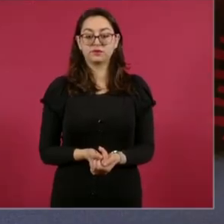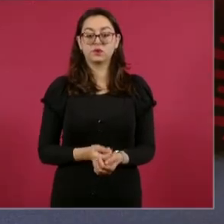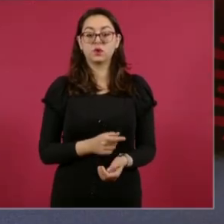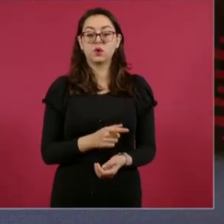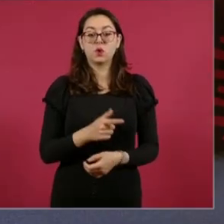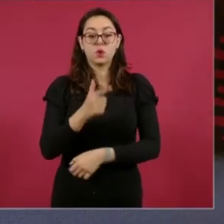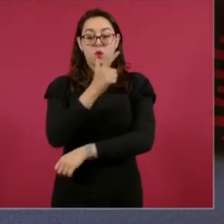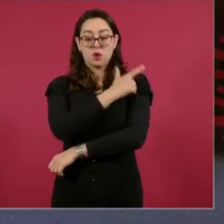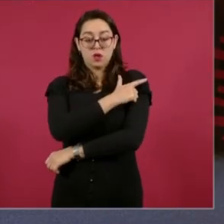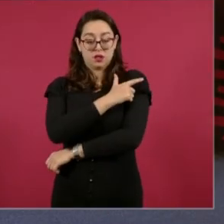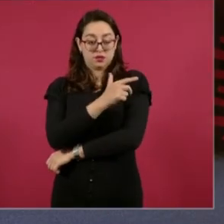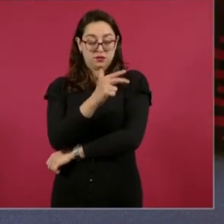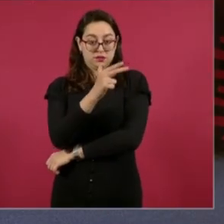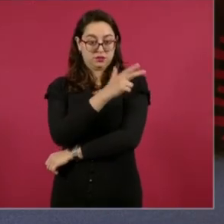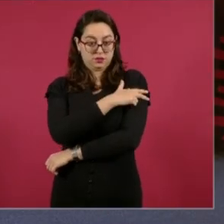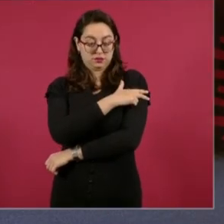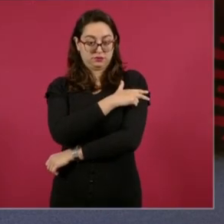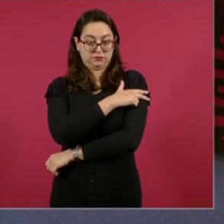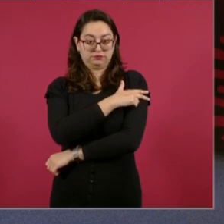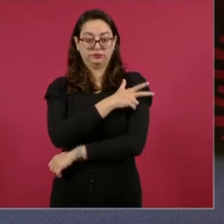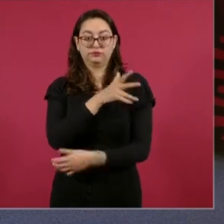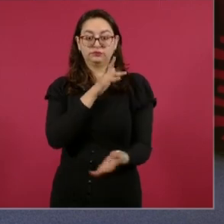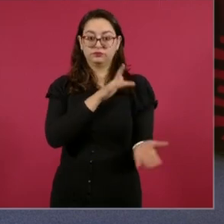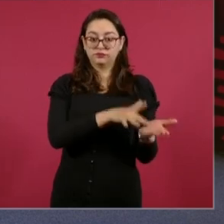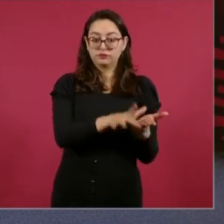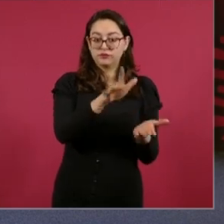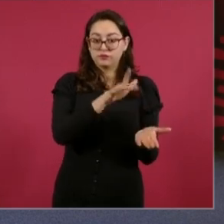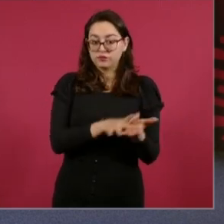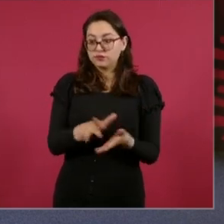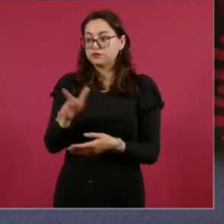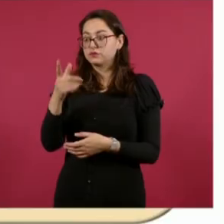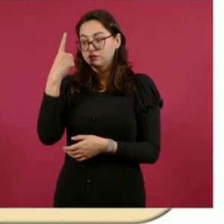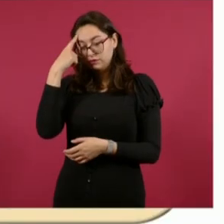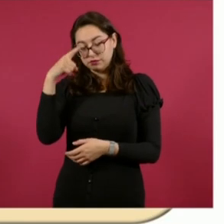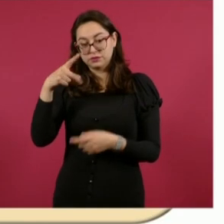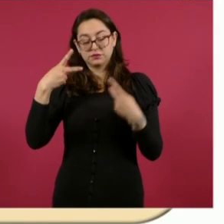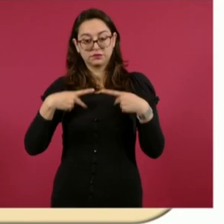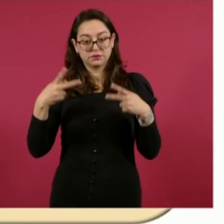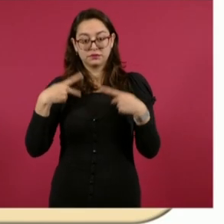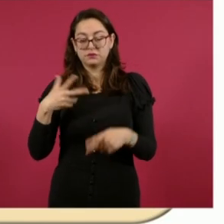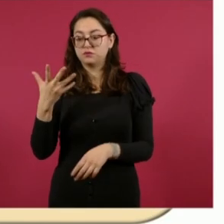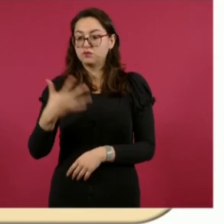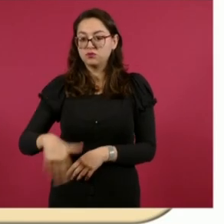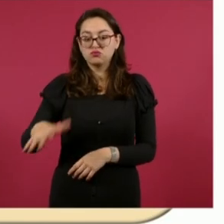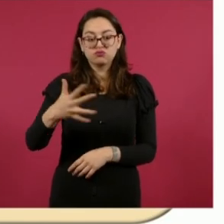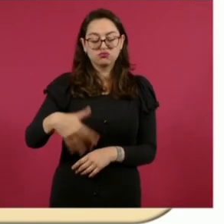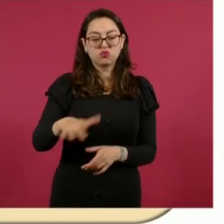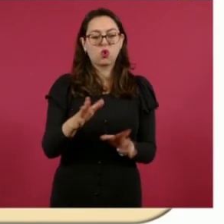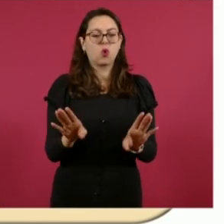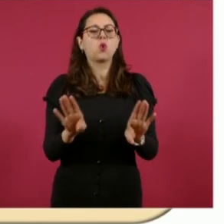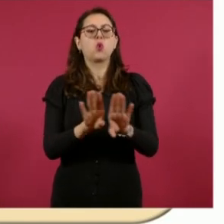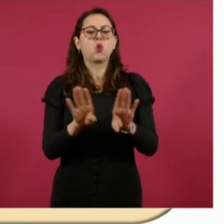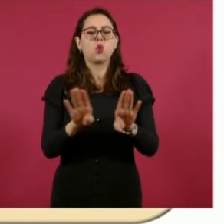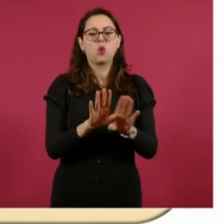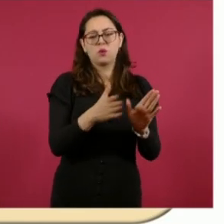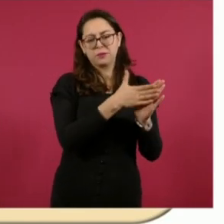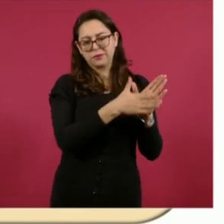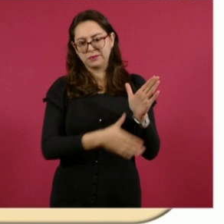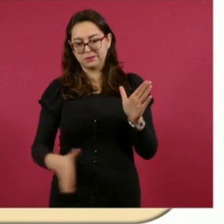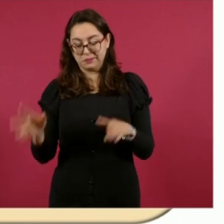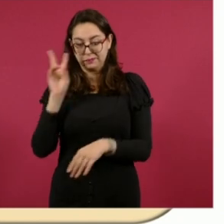Nacional, en lo que es de apoyo a búsqueda de personas, en este periodo proporcionó 14